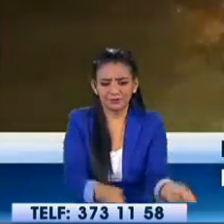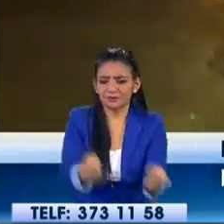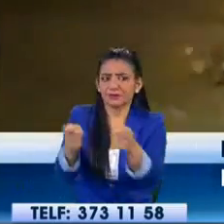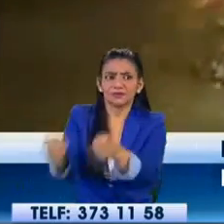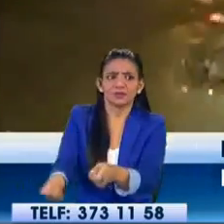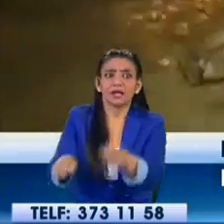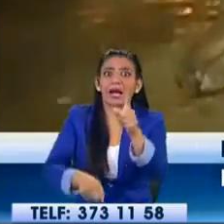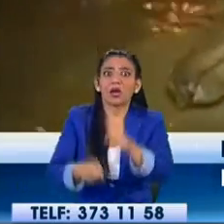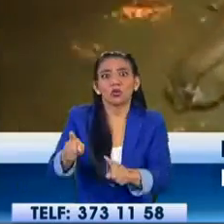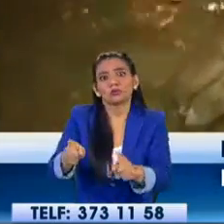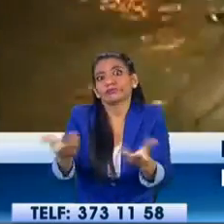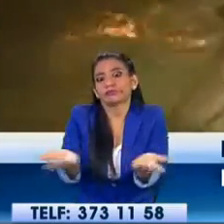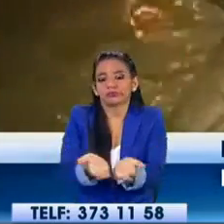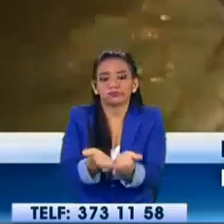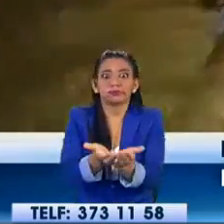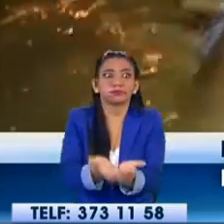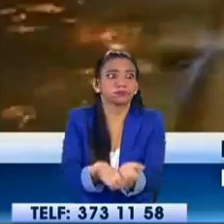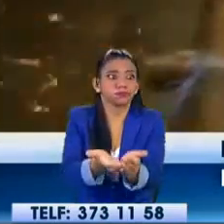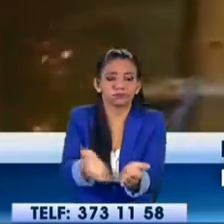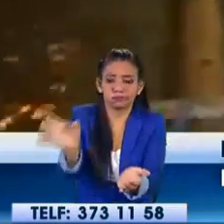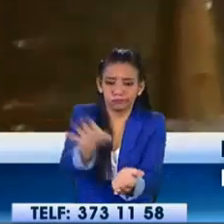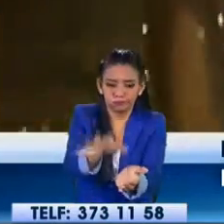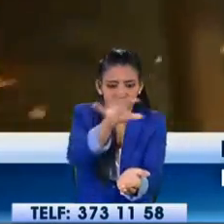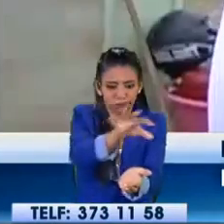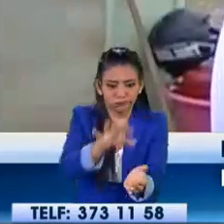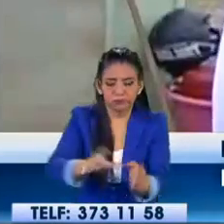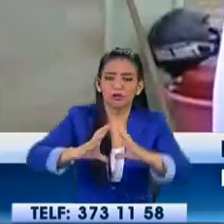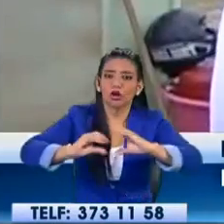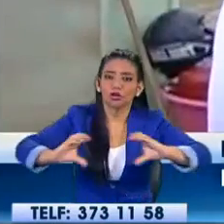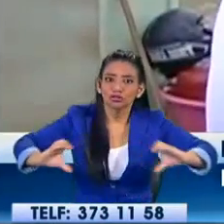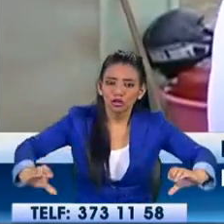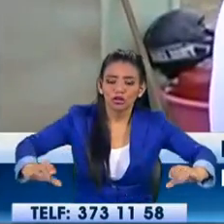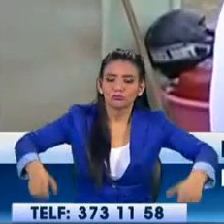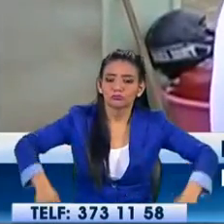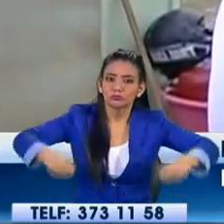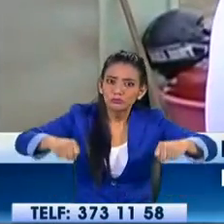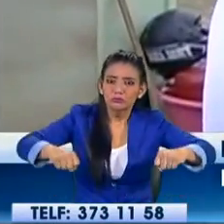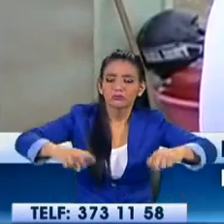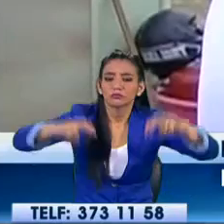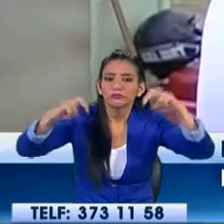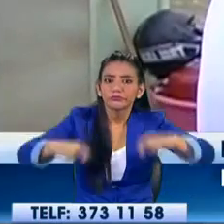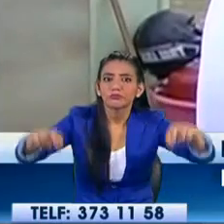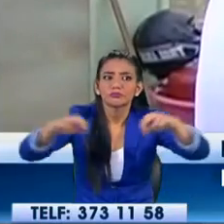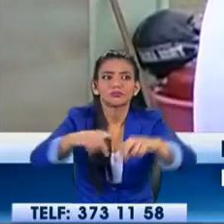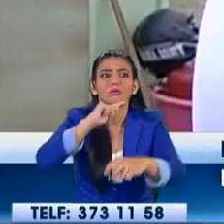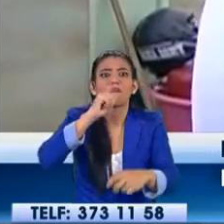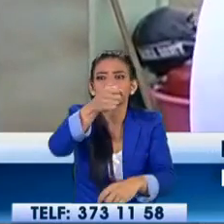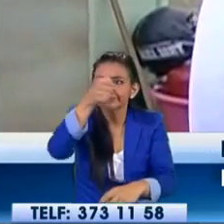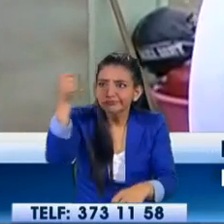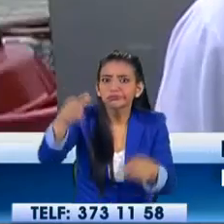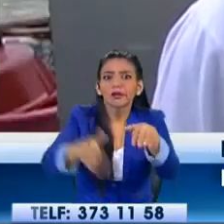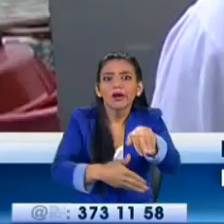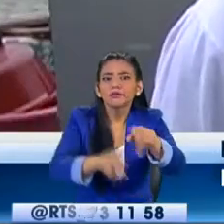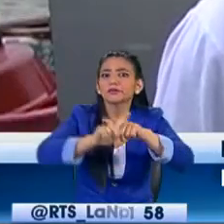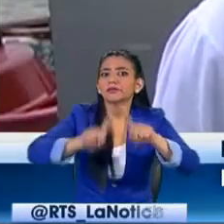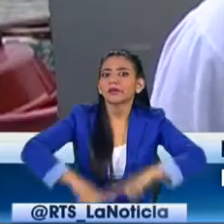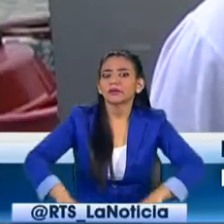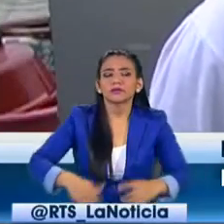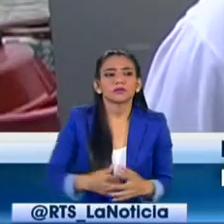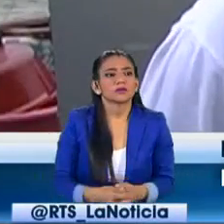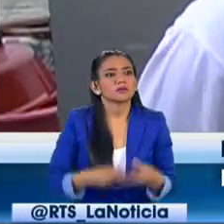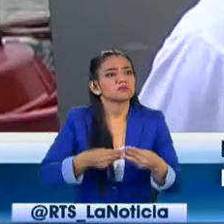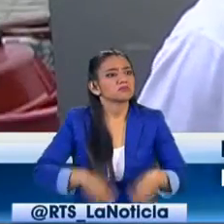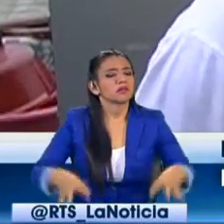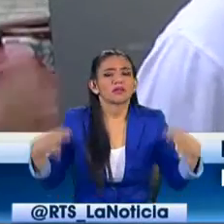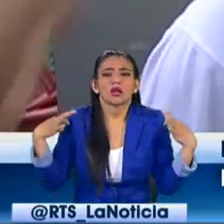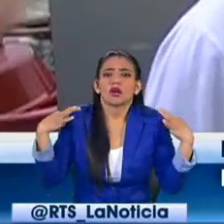improvisaron canoas para poder evacuar las pertenencias como colchones, muebles, electrodomésticos, entre otros artículos. Ha perdido toda la